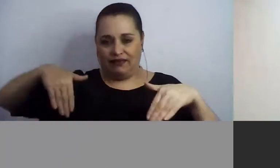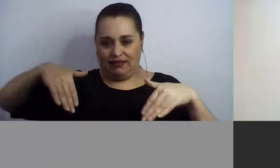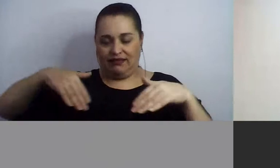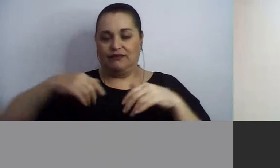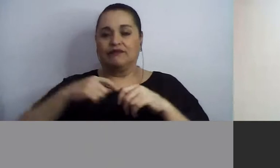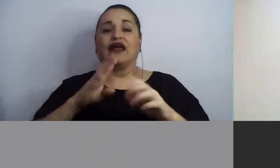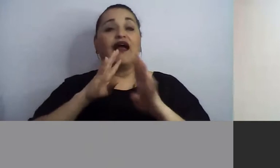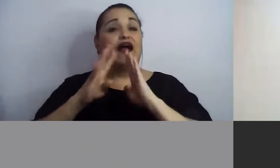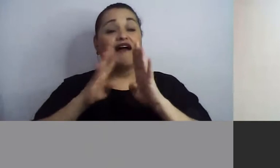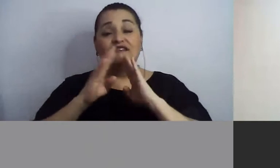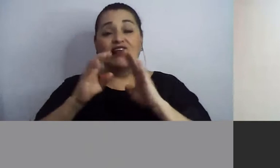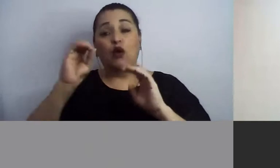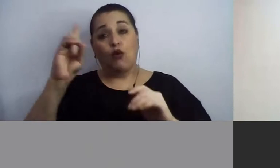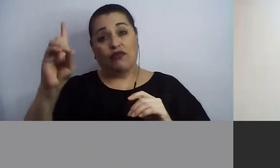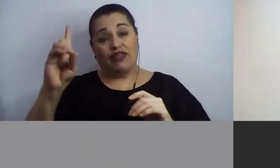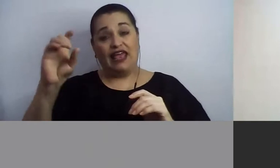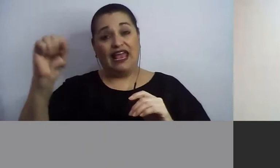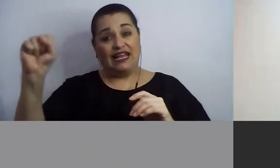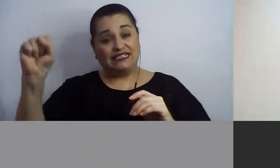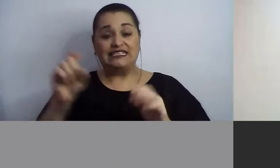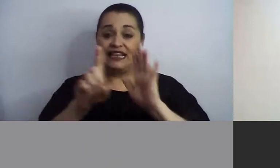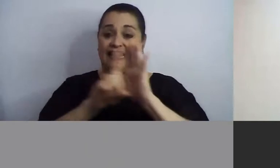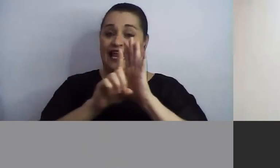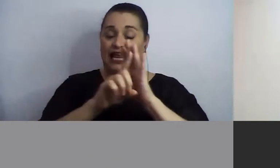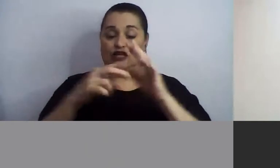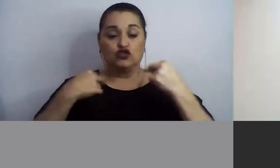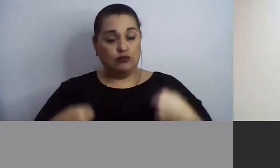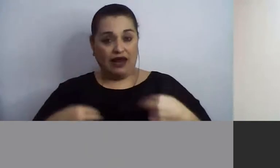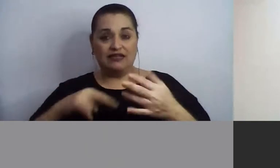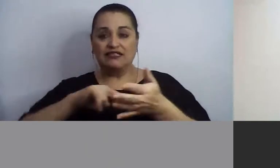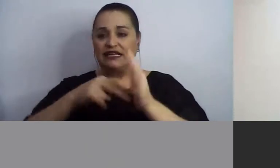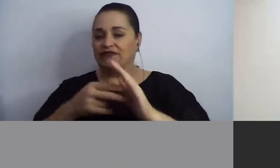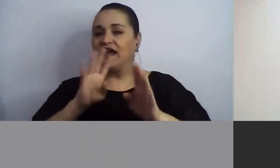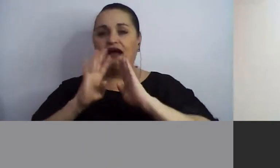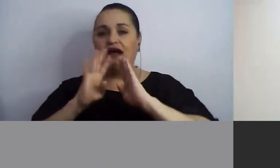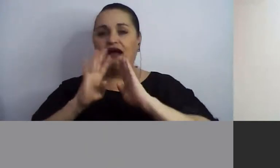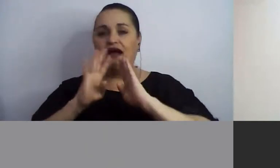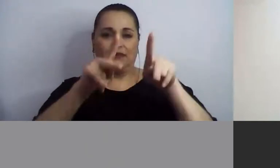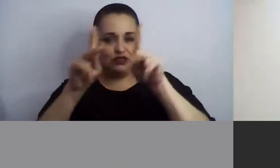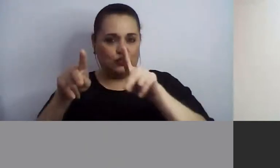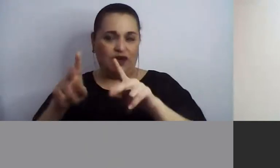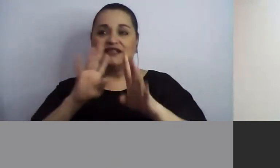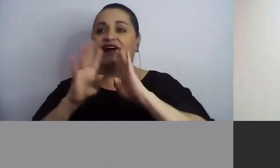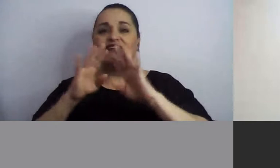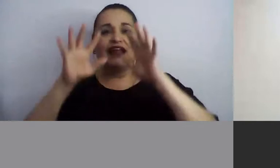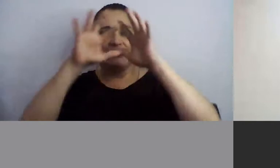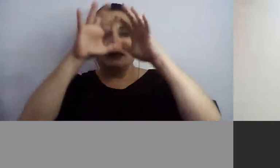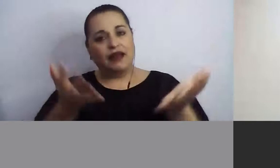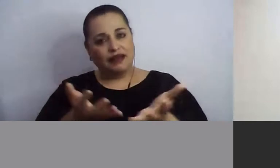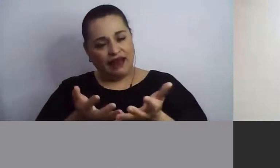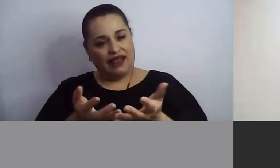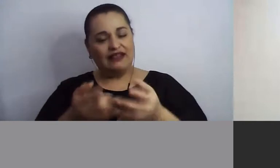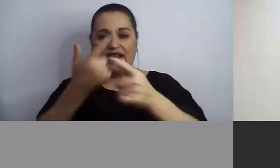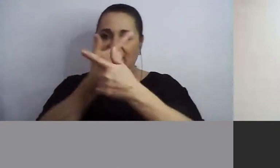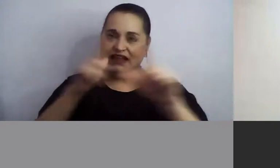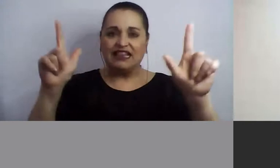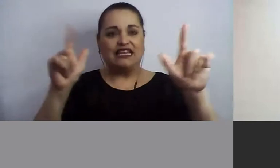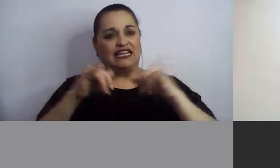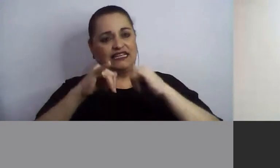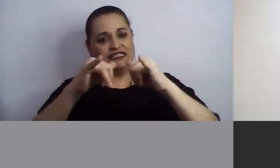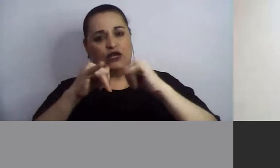Hablar de ODS y derechos humanos es hablar de personas, es hablar de nuestro planeta, de libertades e